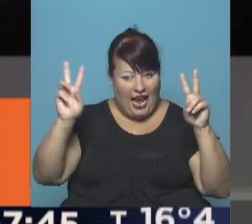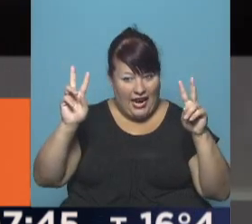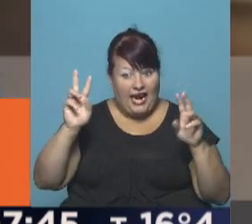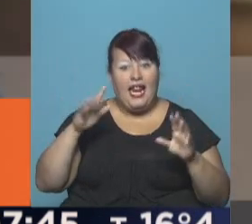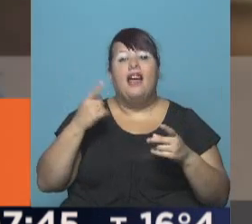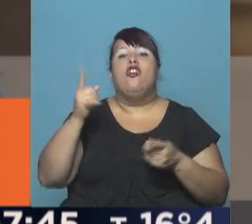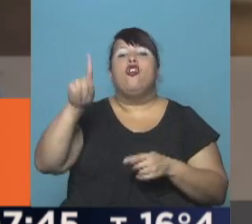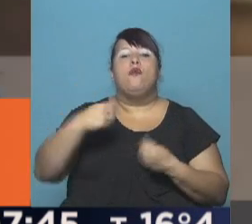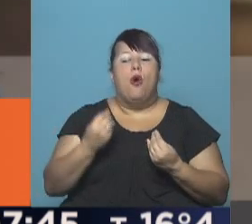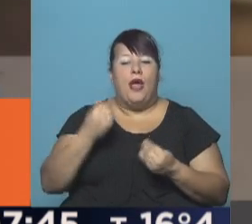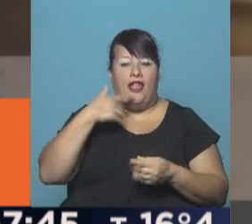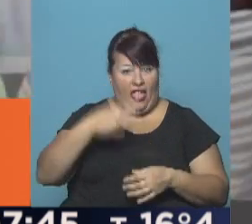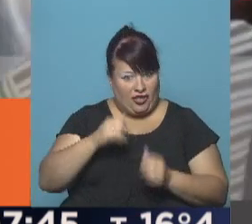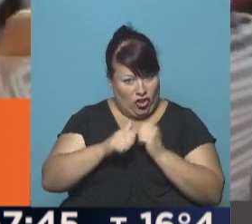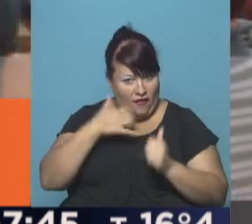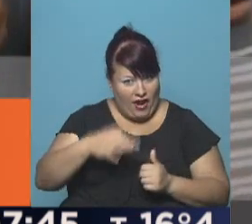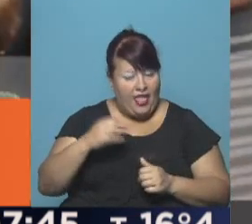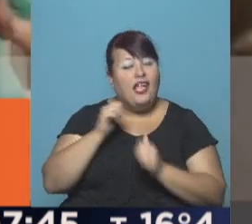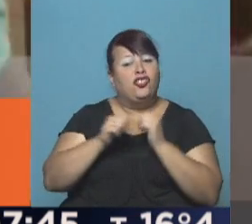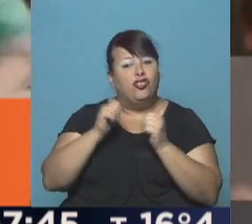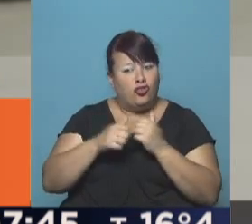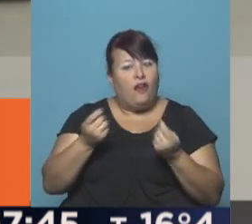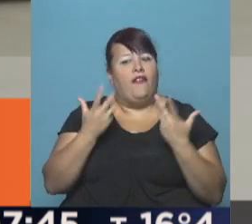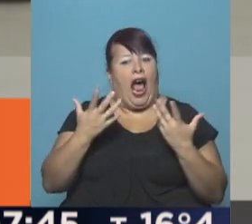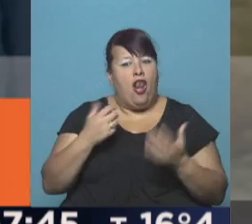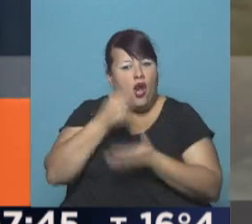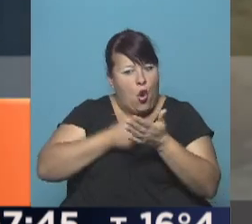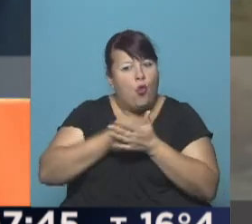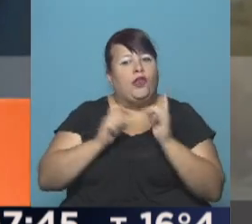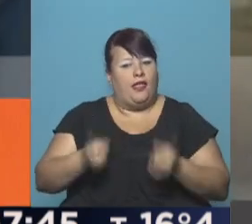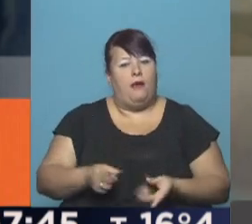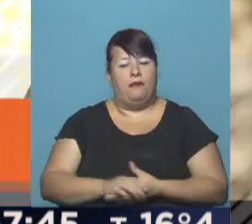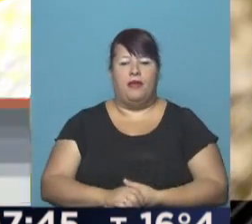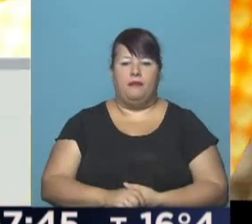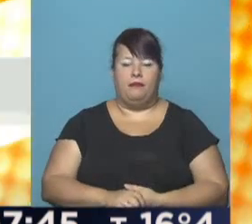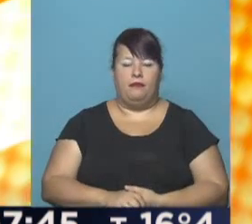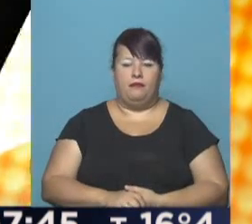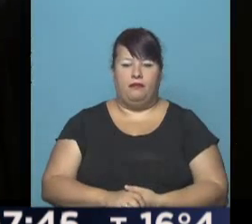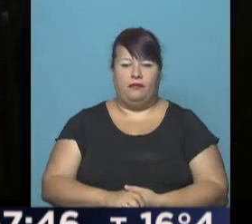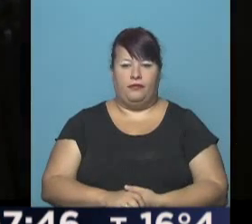Está inspirado en hechos reales y es una historia de valor y superación.